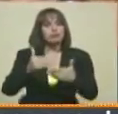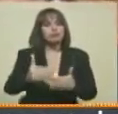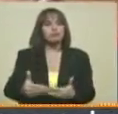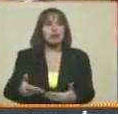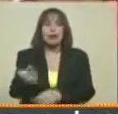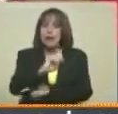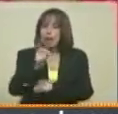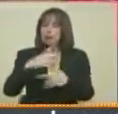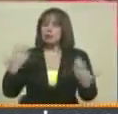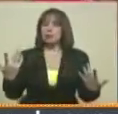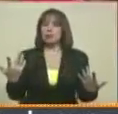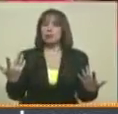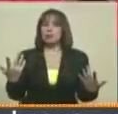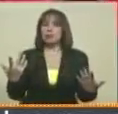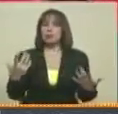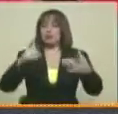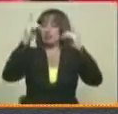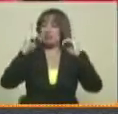la designación,